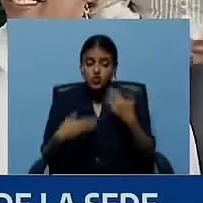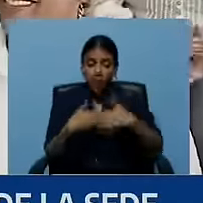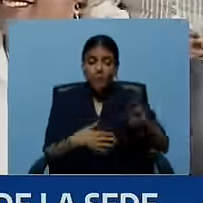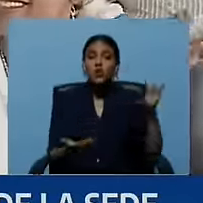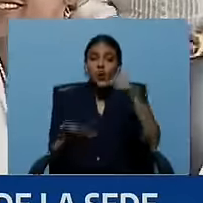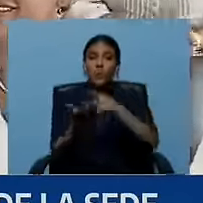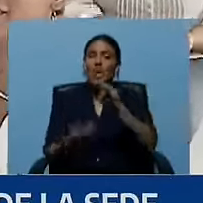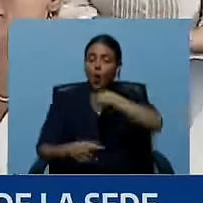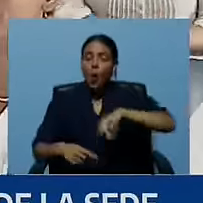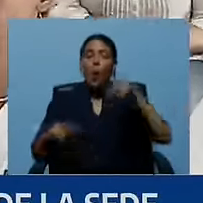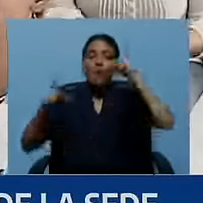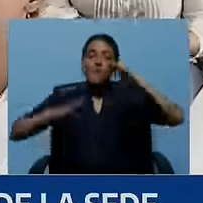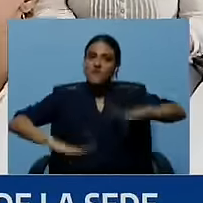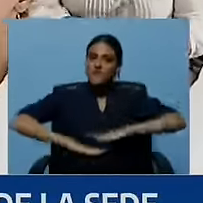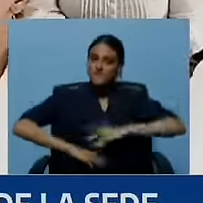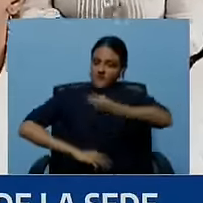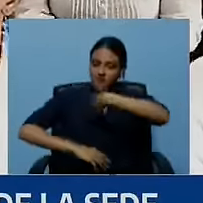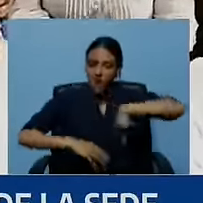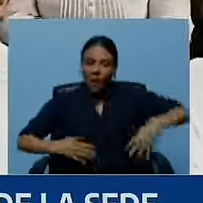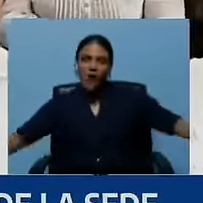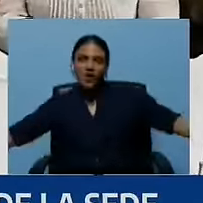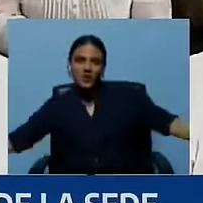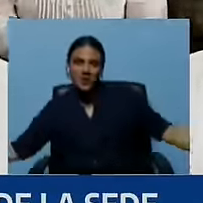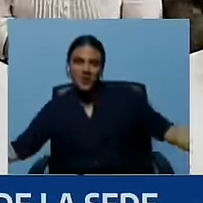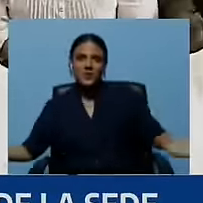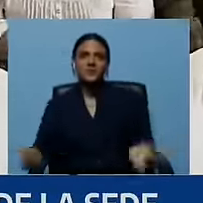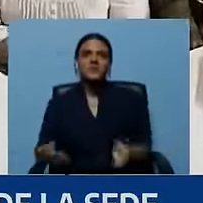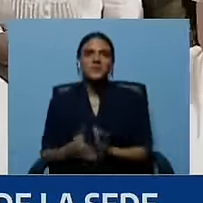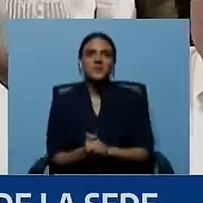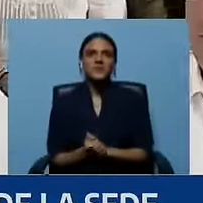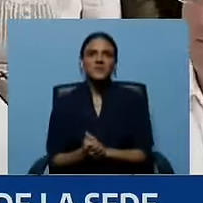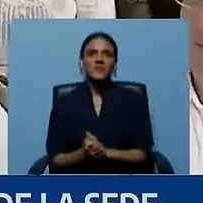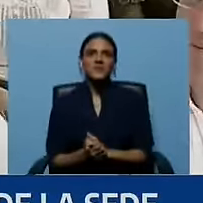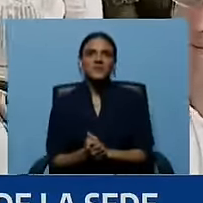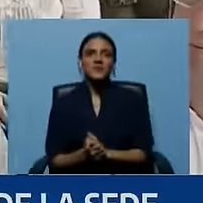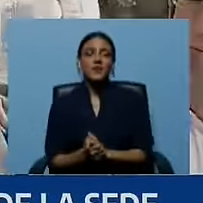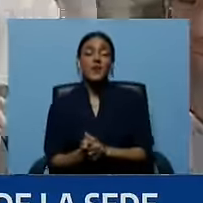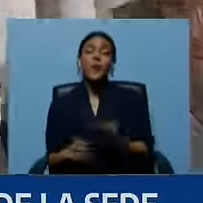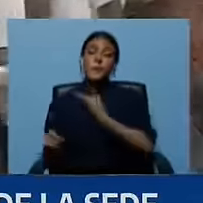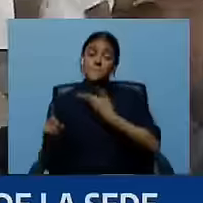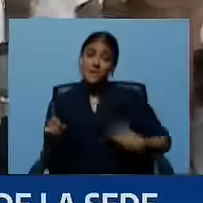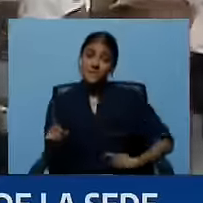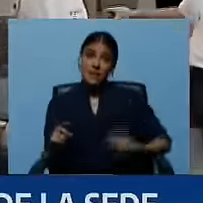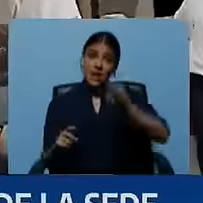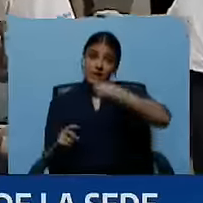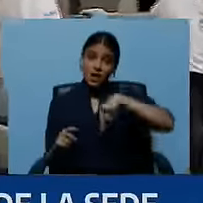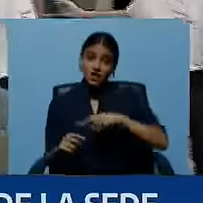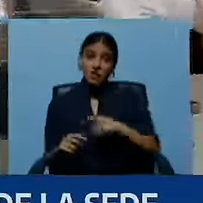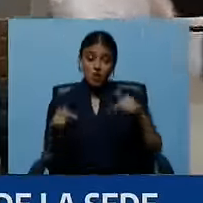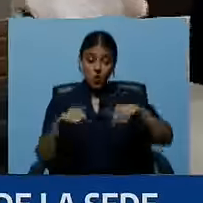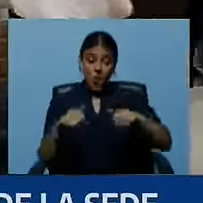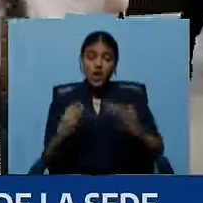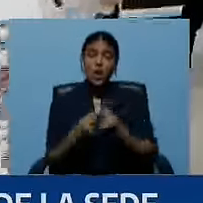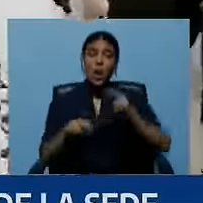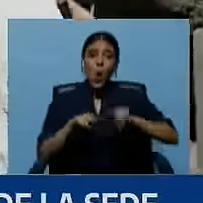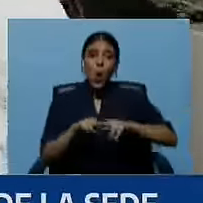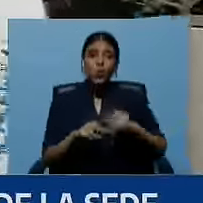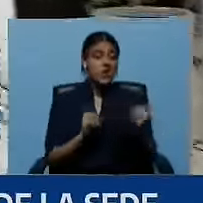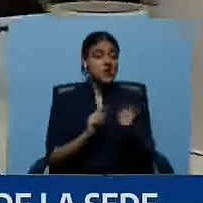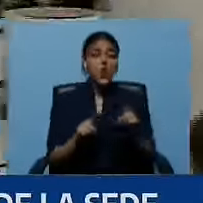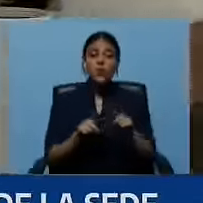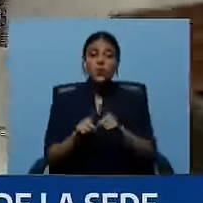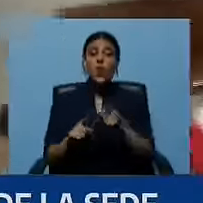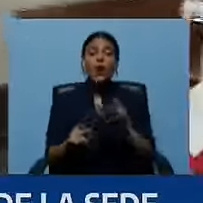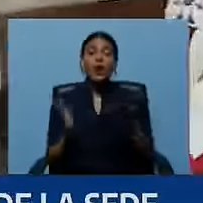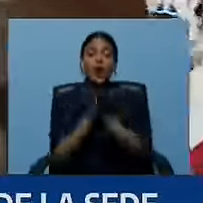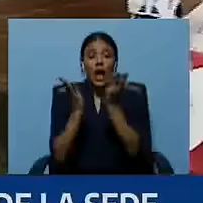tú? Ah, mira, dale, ve contando, pues. Presidente, aquí nos encontramos con los niños que salieron destacados en